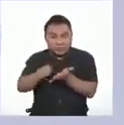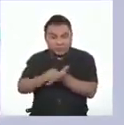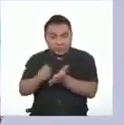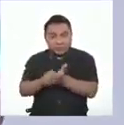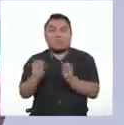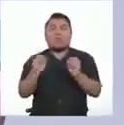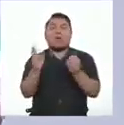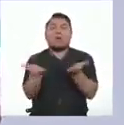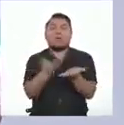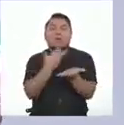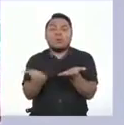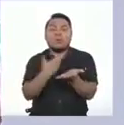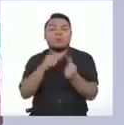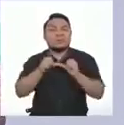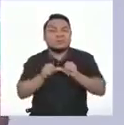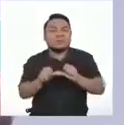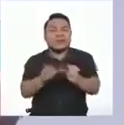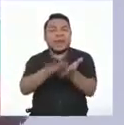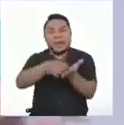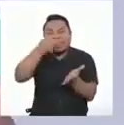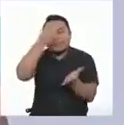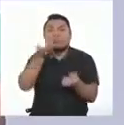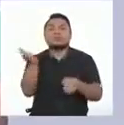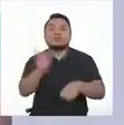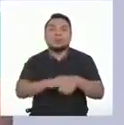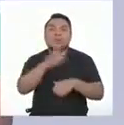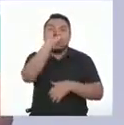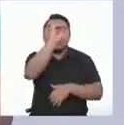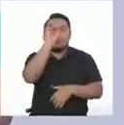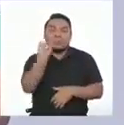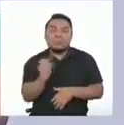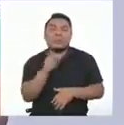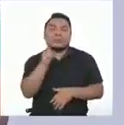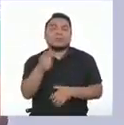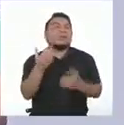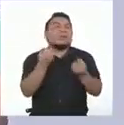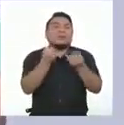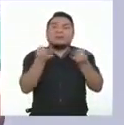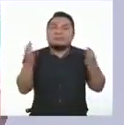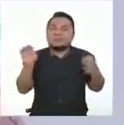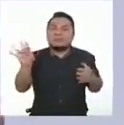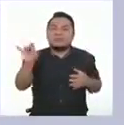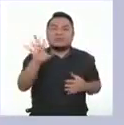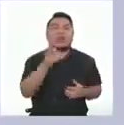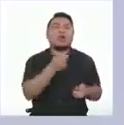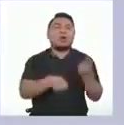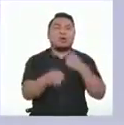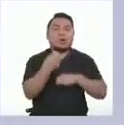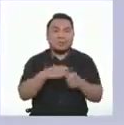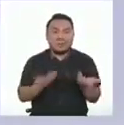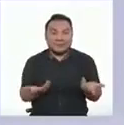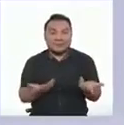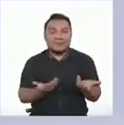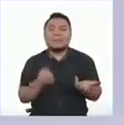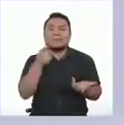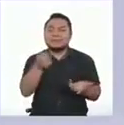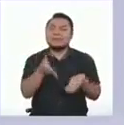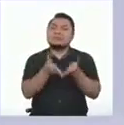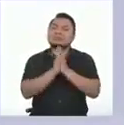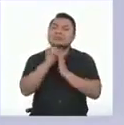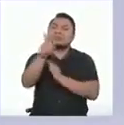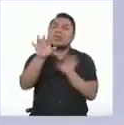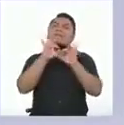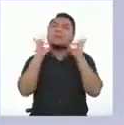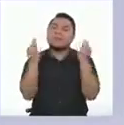u hojas para seguir aprendiendo sobre los porcentajes en situaciones de compra y venta. Pídanles a